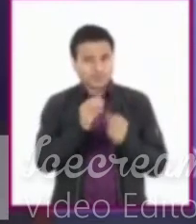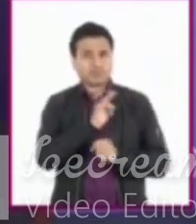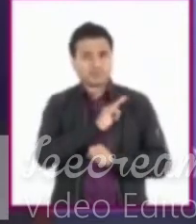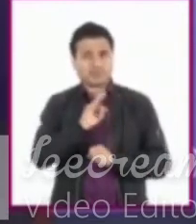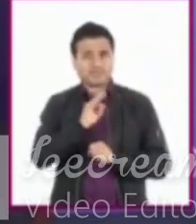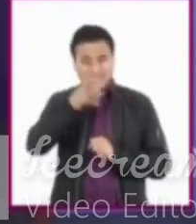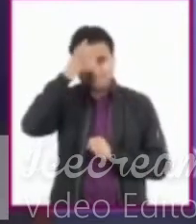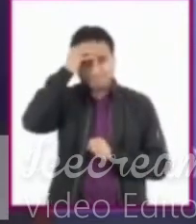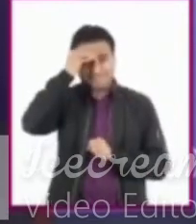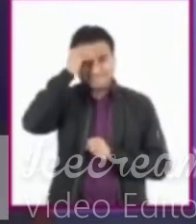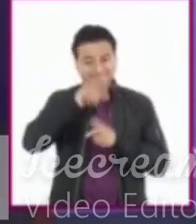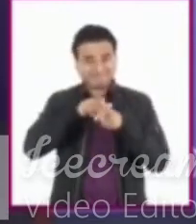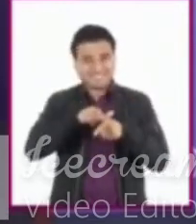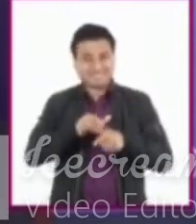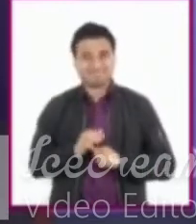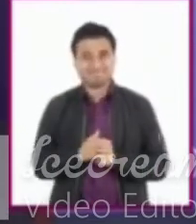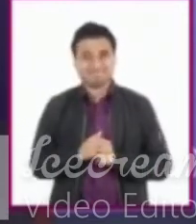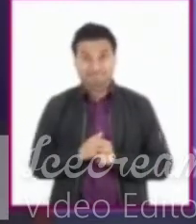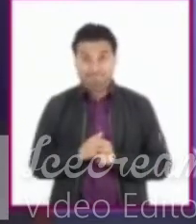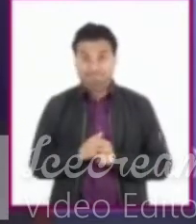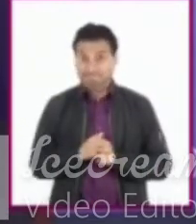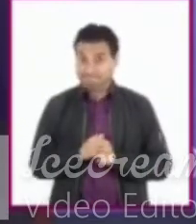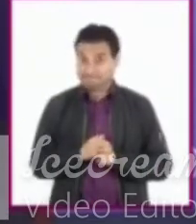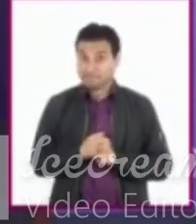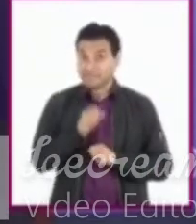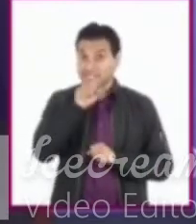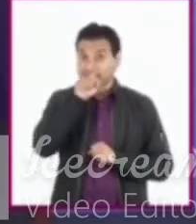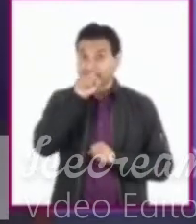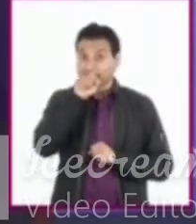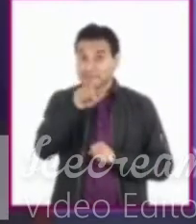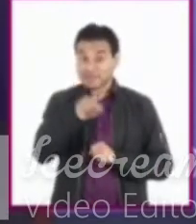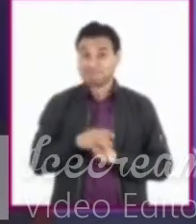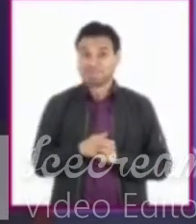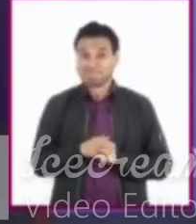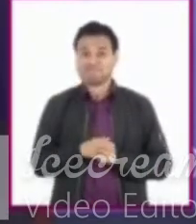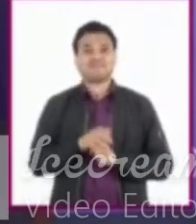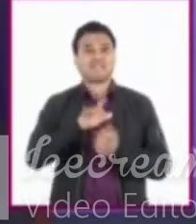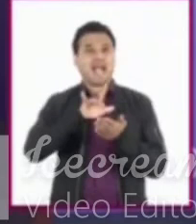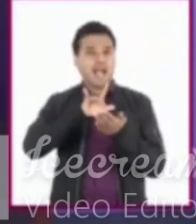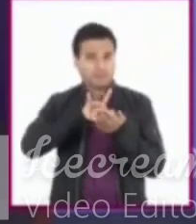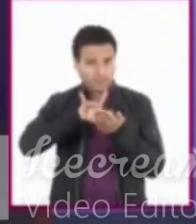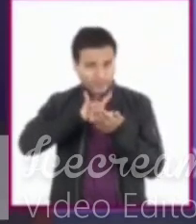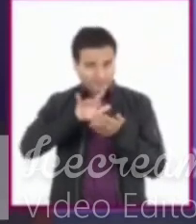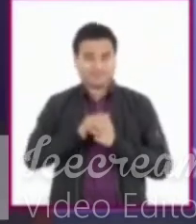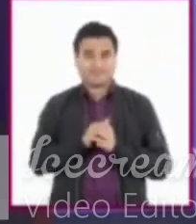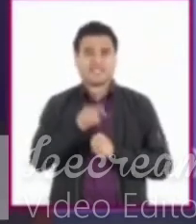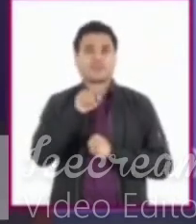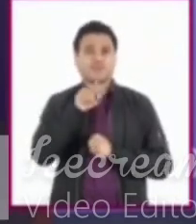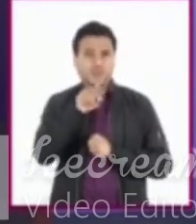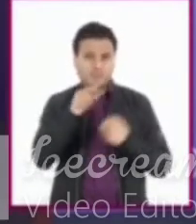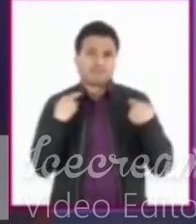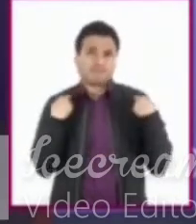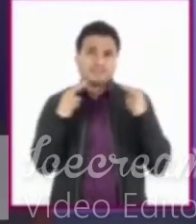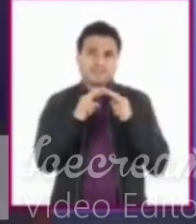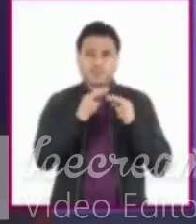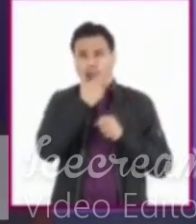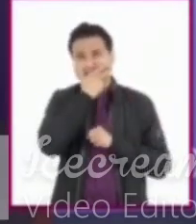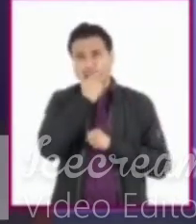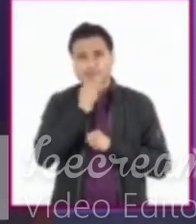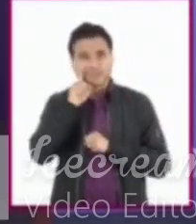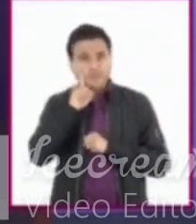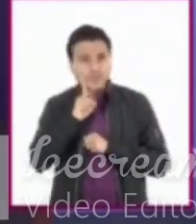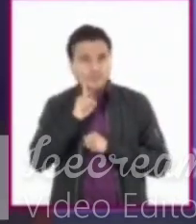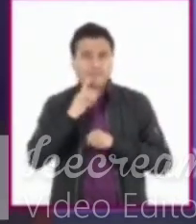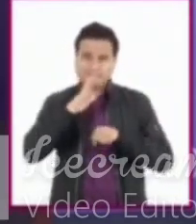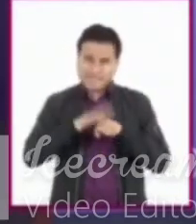aprendiendo. Claro, todo esto también es un recurso que apoyará a tu maestra o maestro para abordar el tema